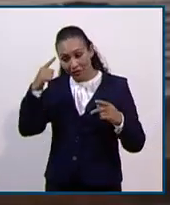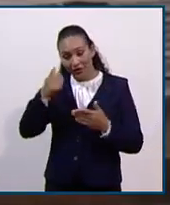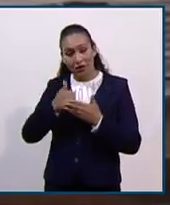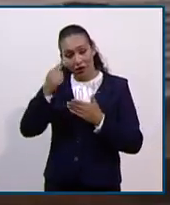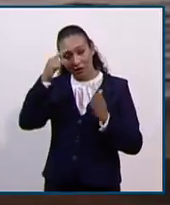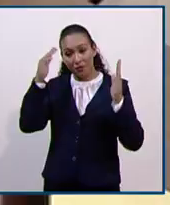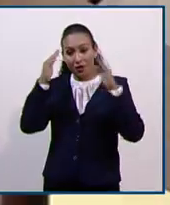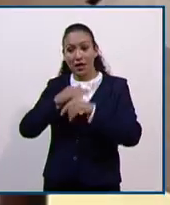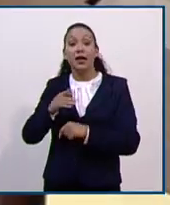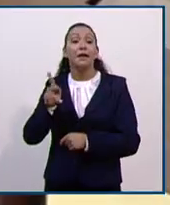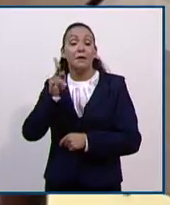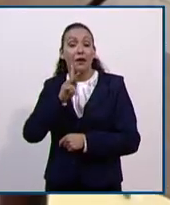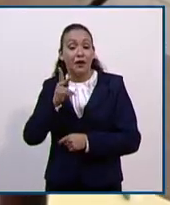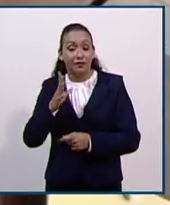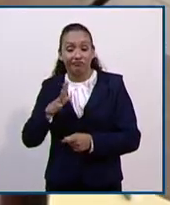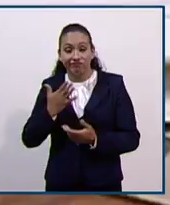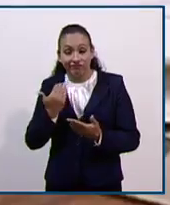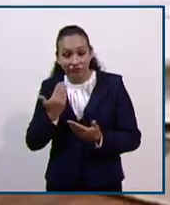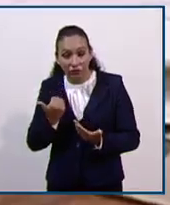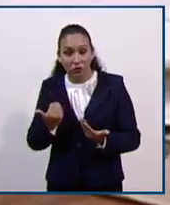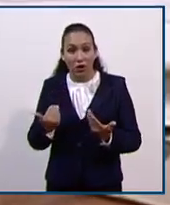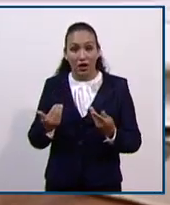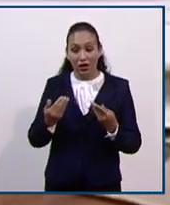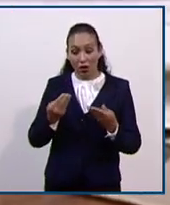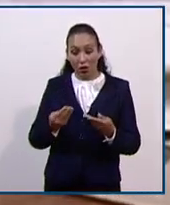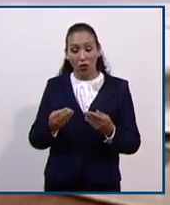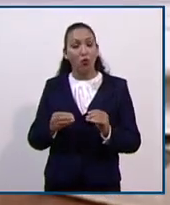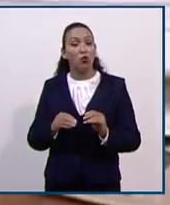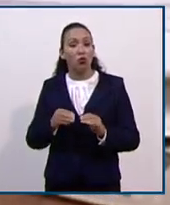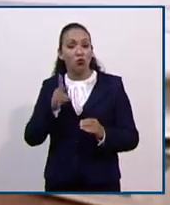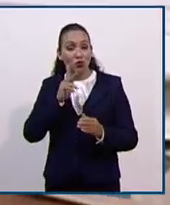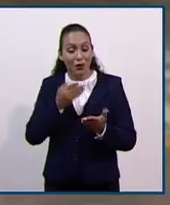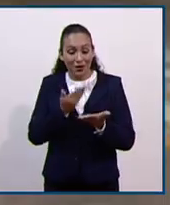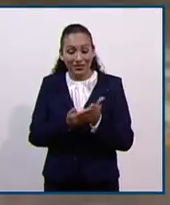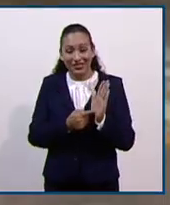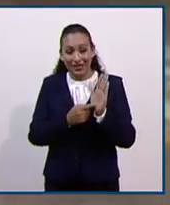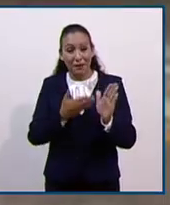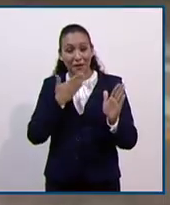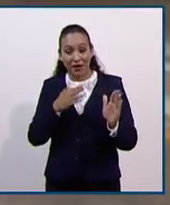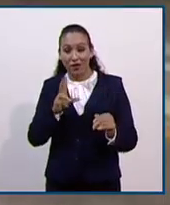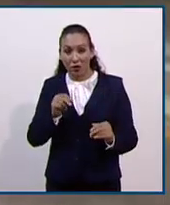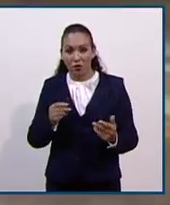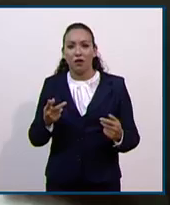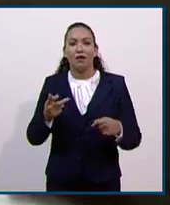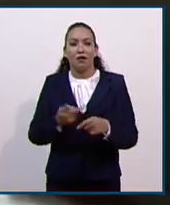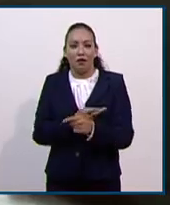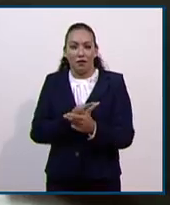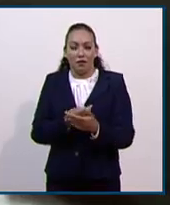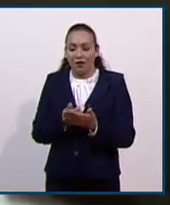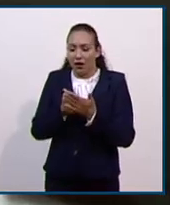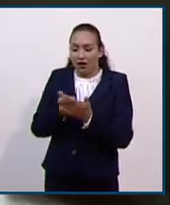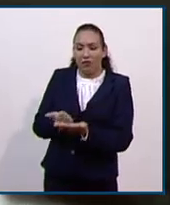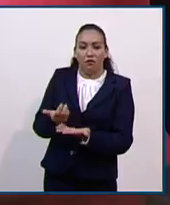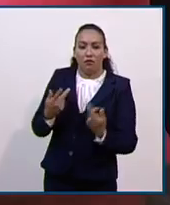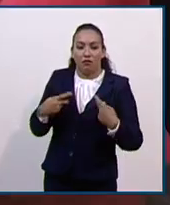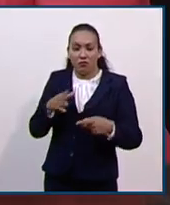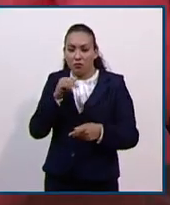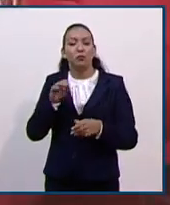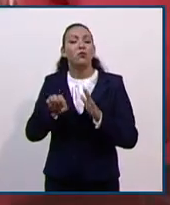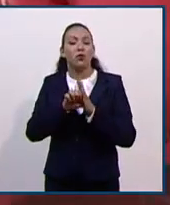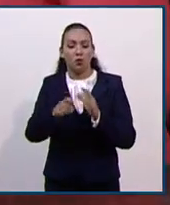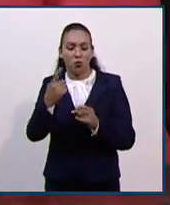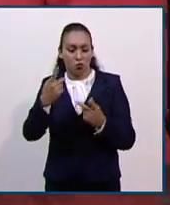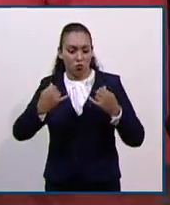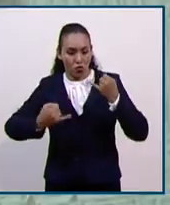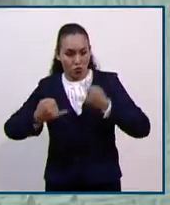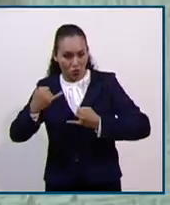de fiabilidad porque no se garantiza la debida formación de la prueba. El principio de inmediación se viola cuando un juez que no